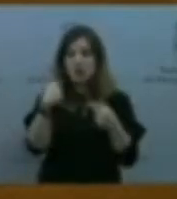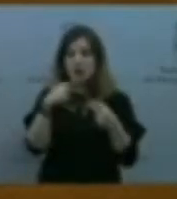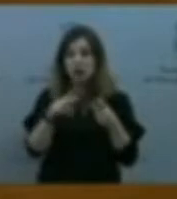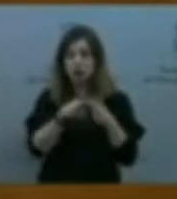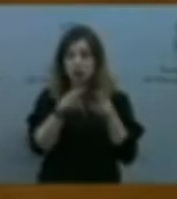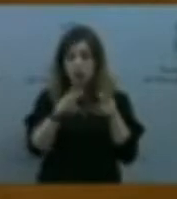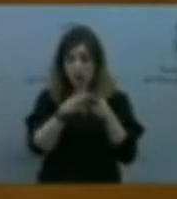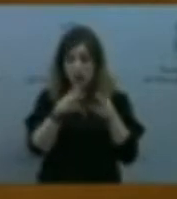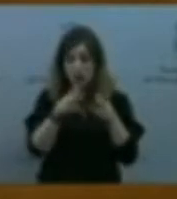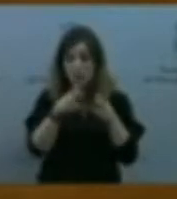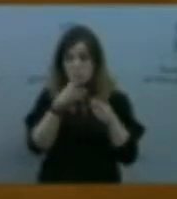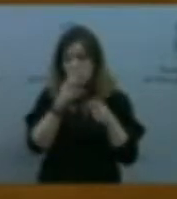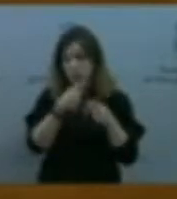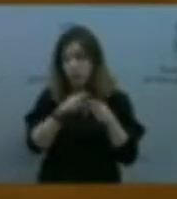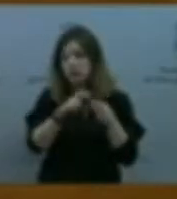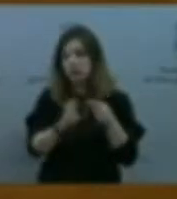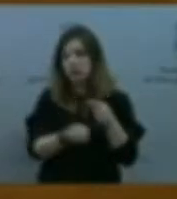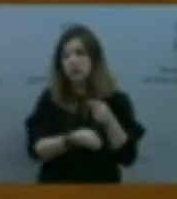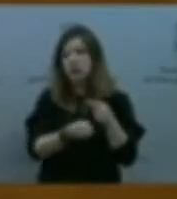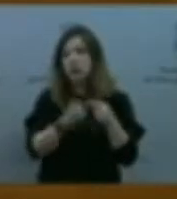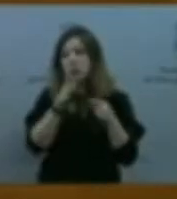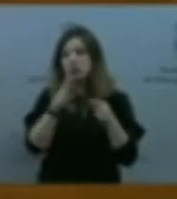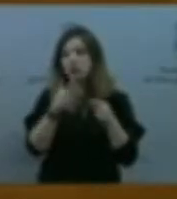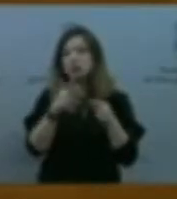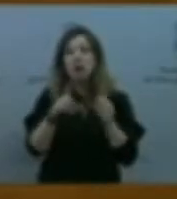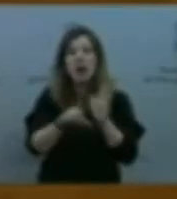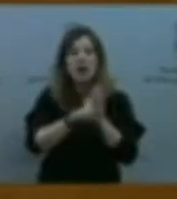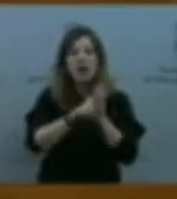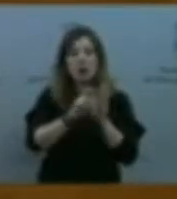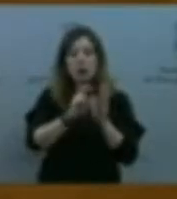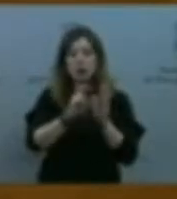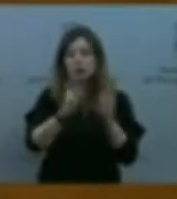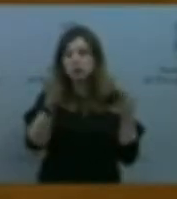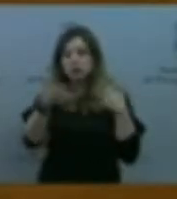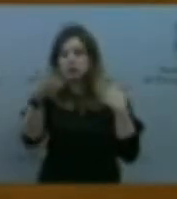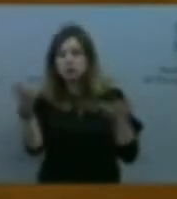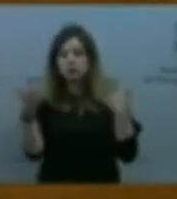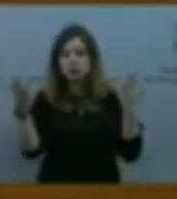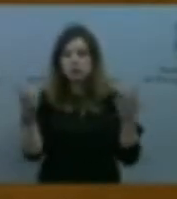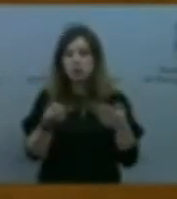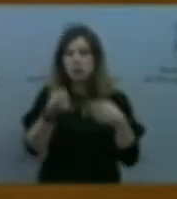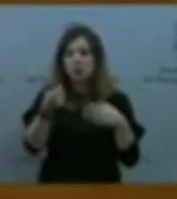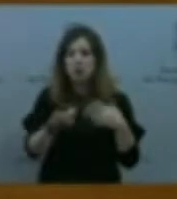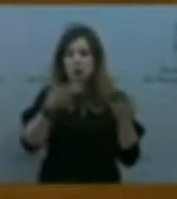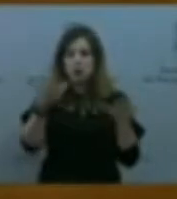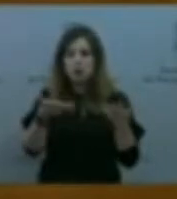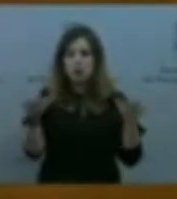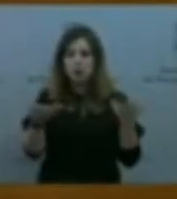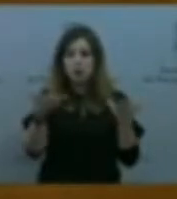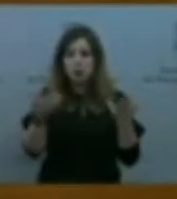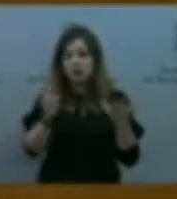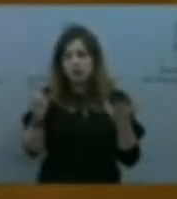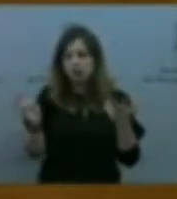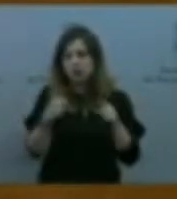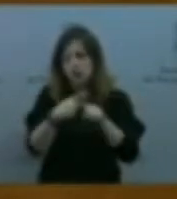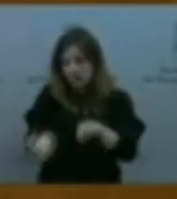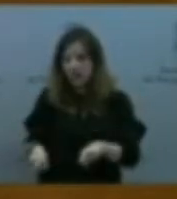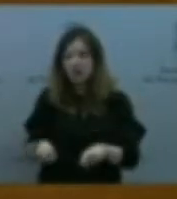ley, en fin, más variopinta y no, por tanto, monográfica de salario social, hombre, a finales